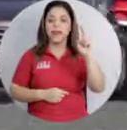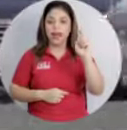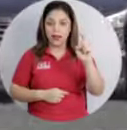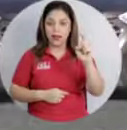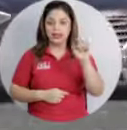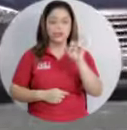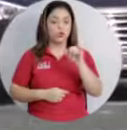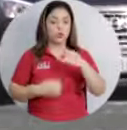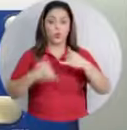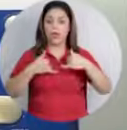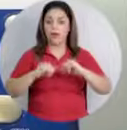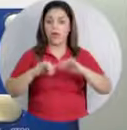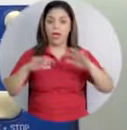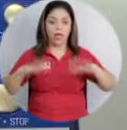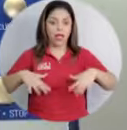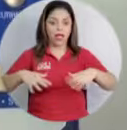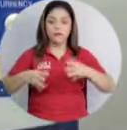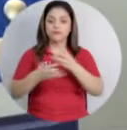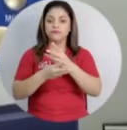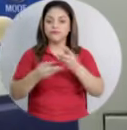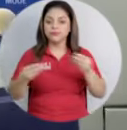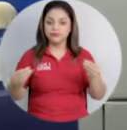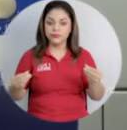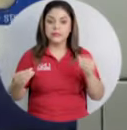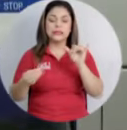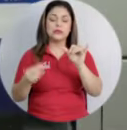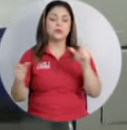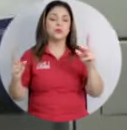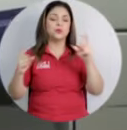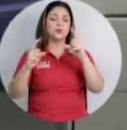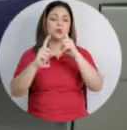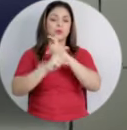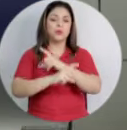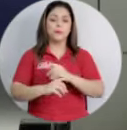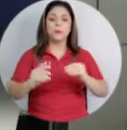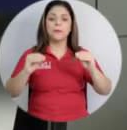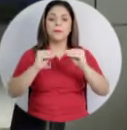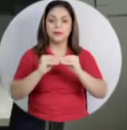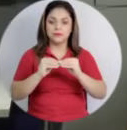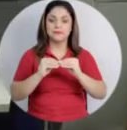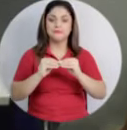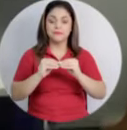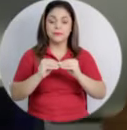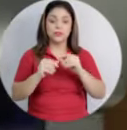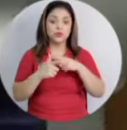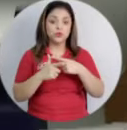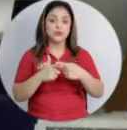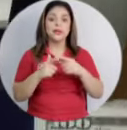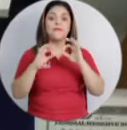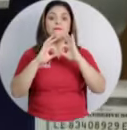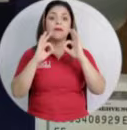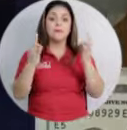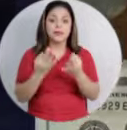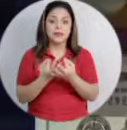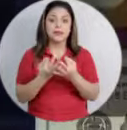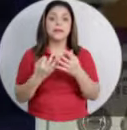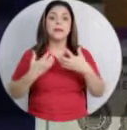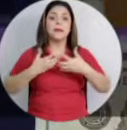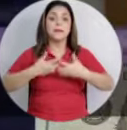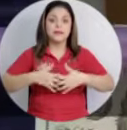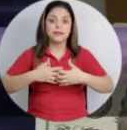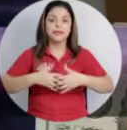a complicar aún más la situación. Entonces, las familias y las empresas deben de tomar sus